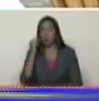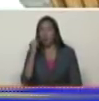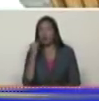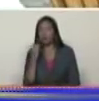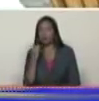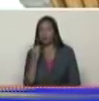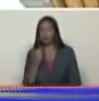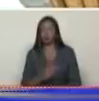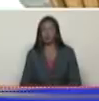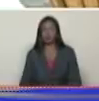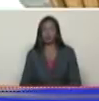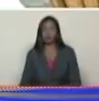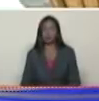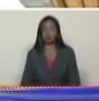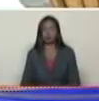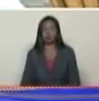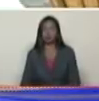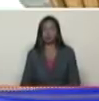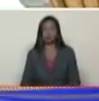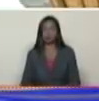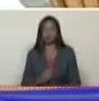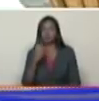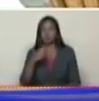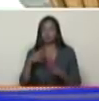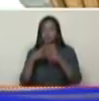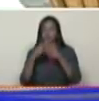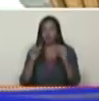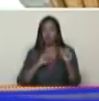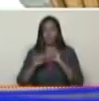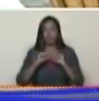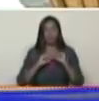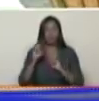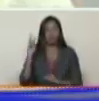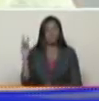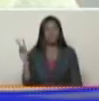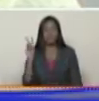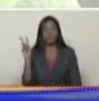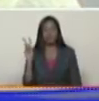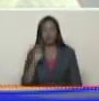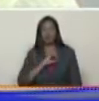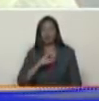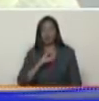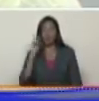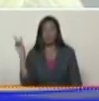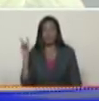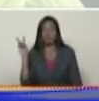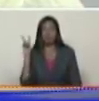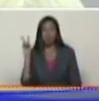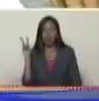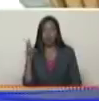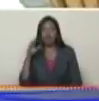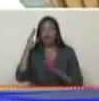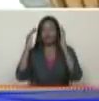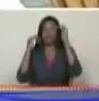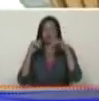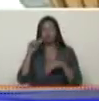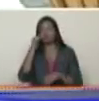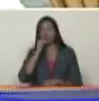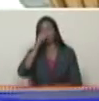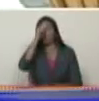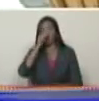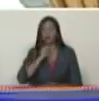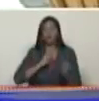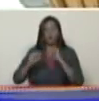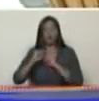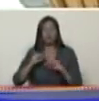compañero, compañera María Rosa, el movimiento Somos Venezuela. Atención, todos atención, sábado y domingo,